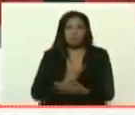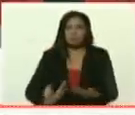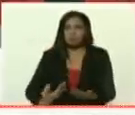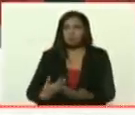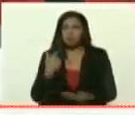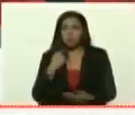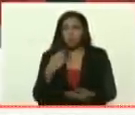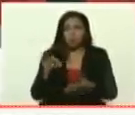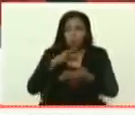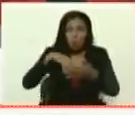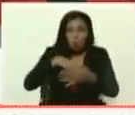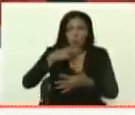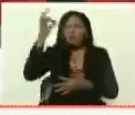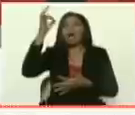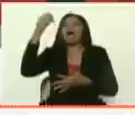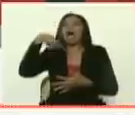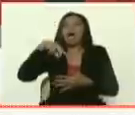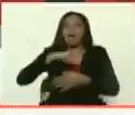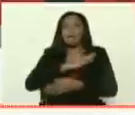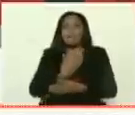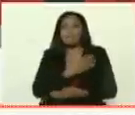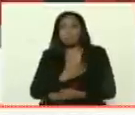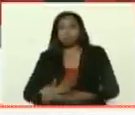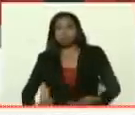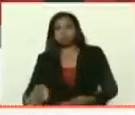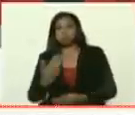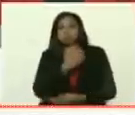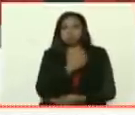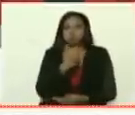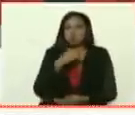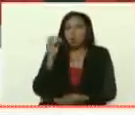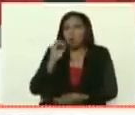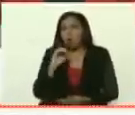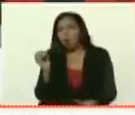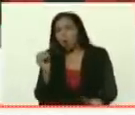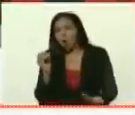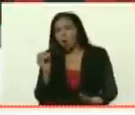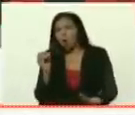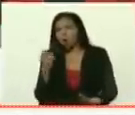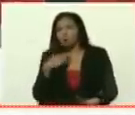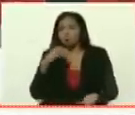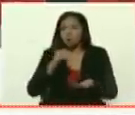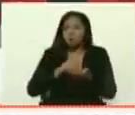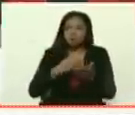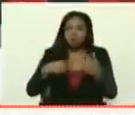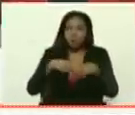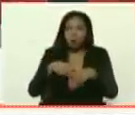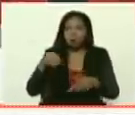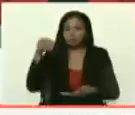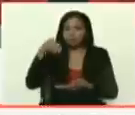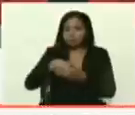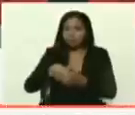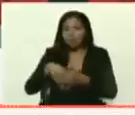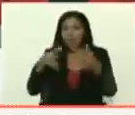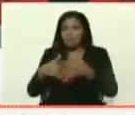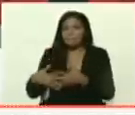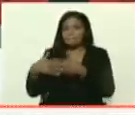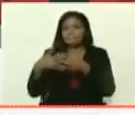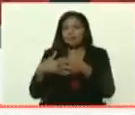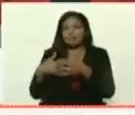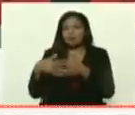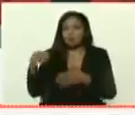una rifa o porque me autoproclamé o porque me puso la embajada gringa. Yo estoy aquí por un